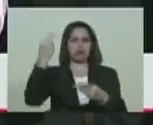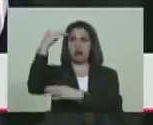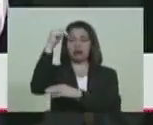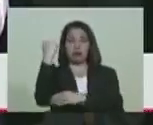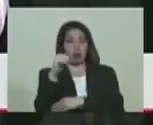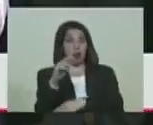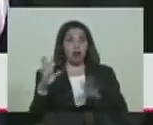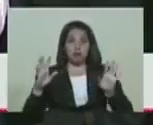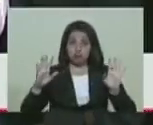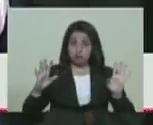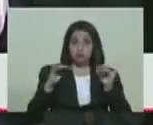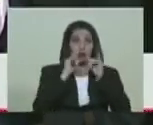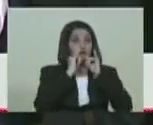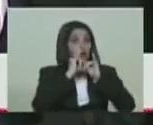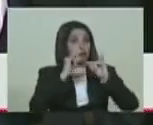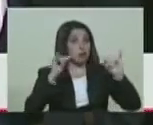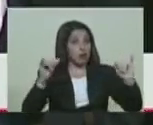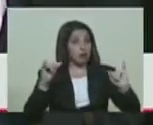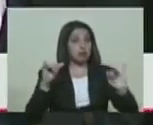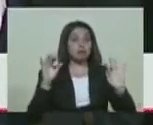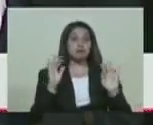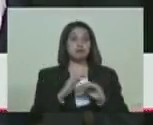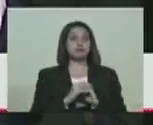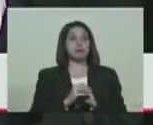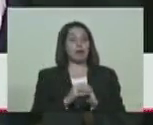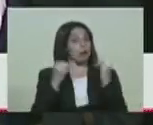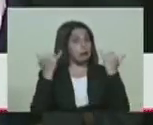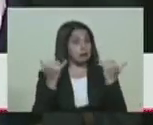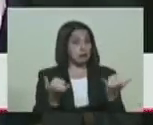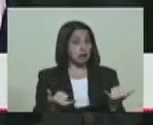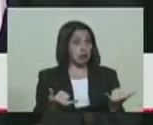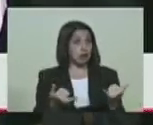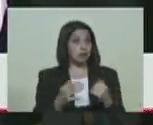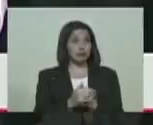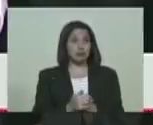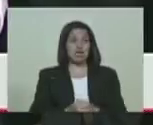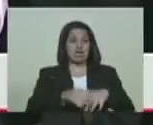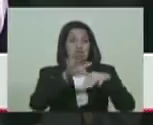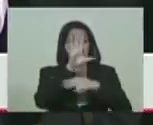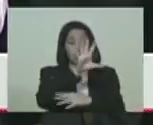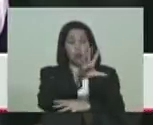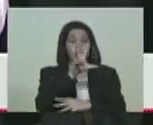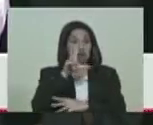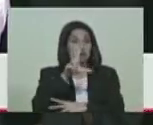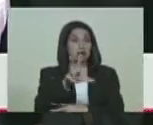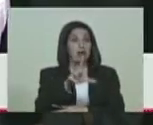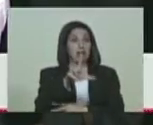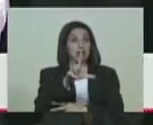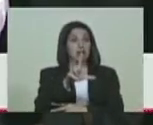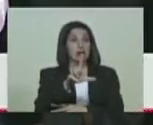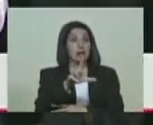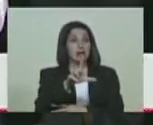Muy bien, yo tengo que informar que hemos sacado el